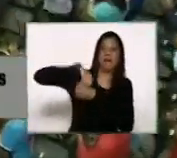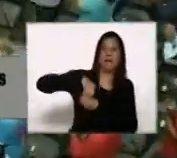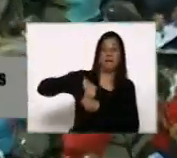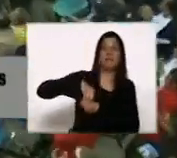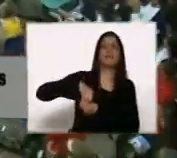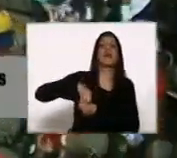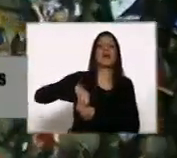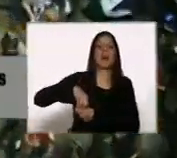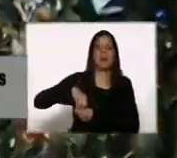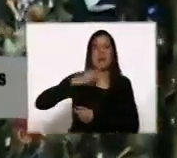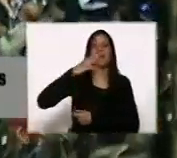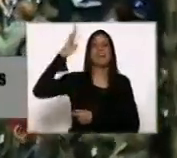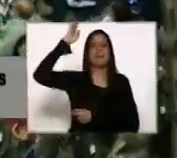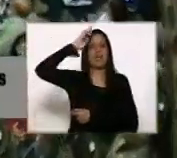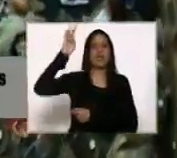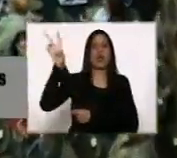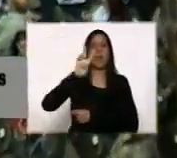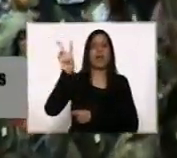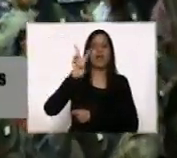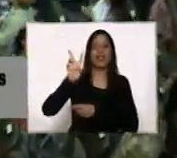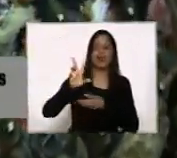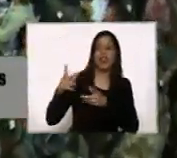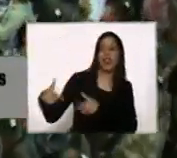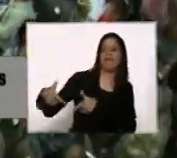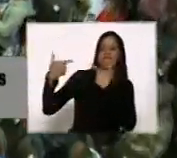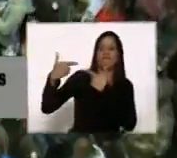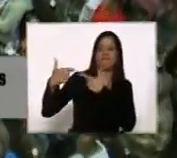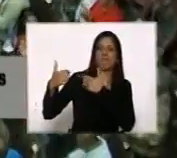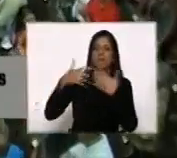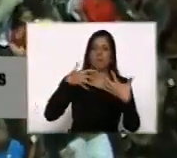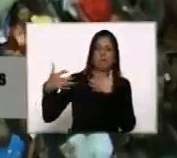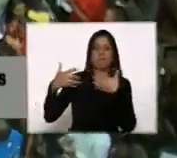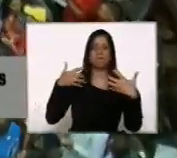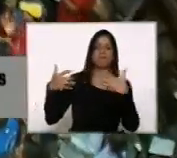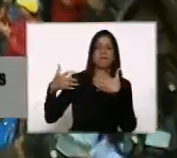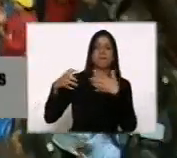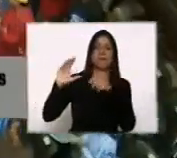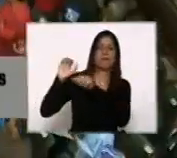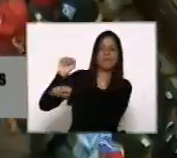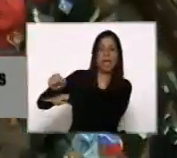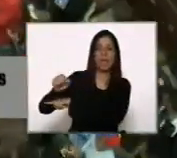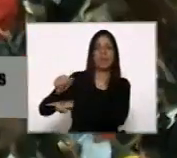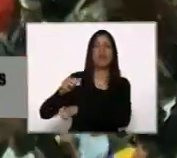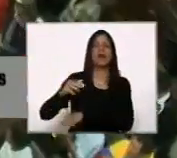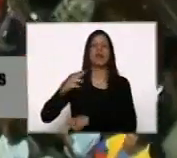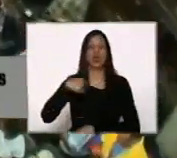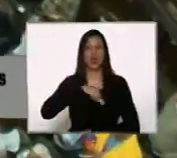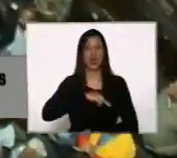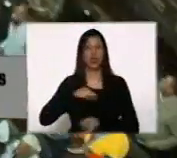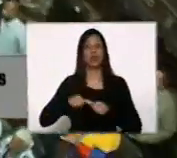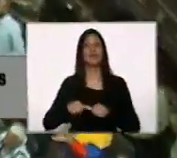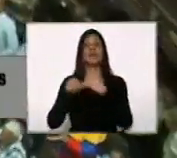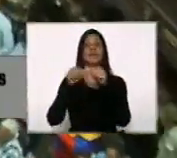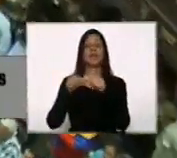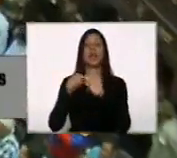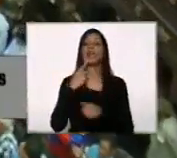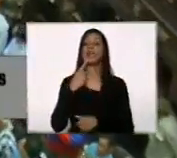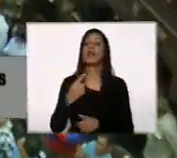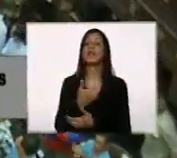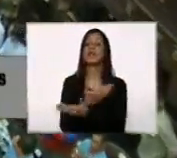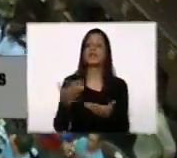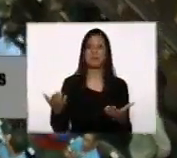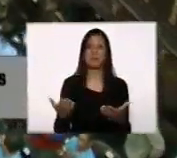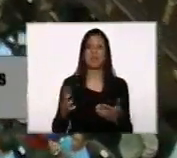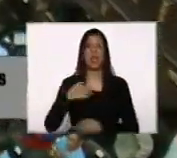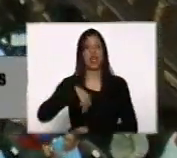los españoles y a otros acompañantes. Y también vamos nosotros a decirles a ustedes